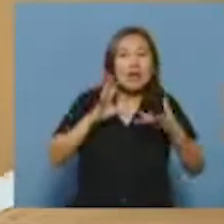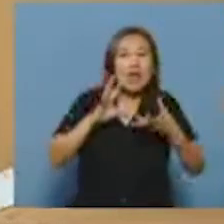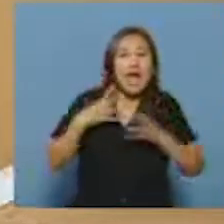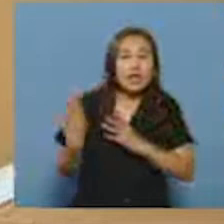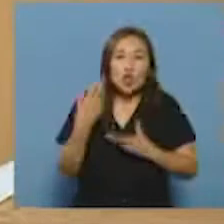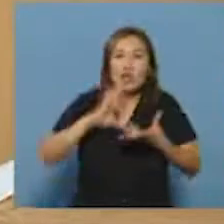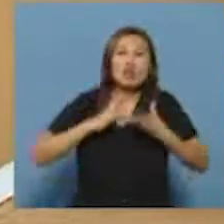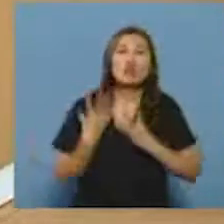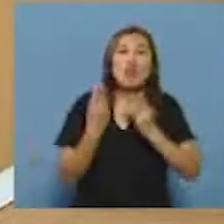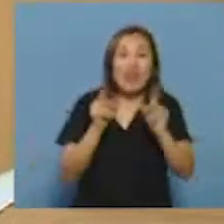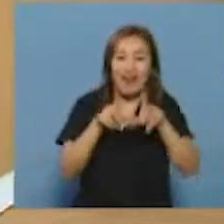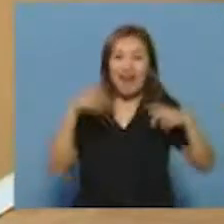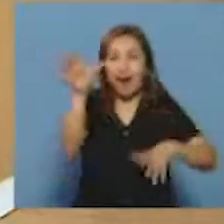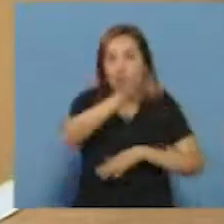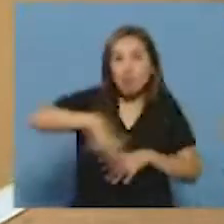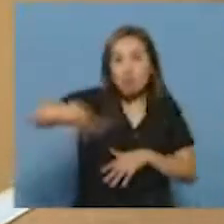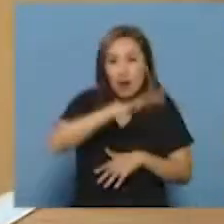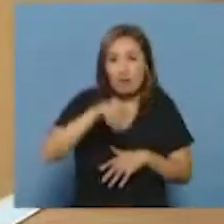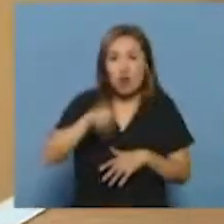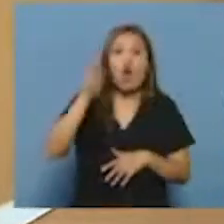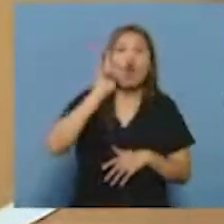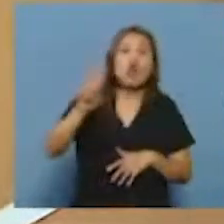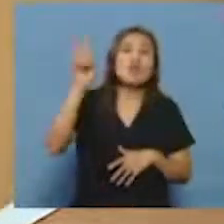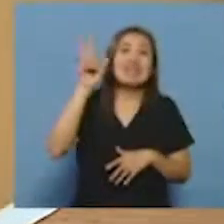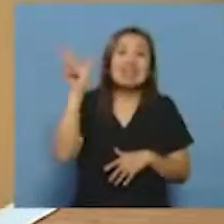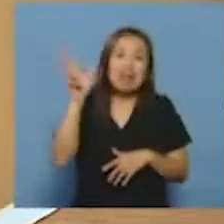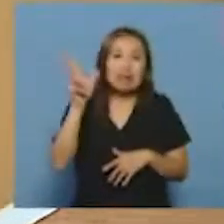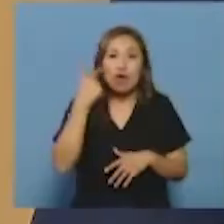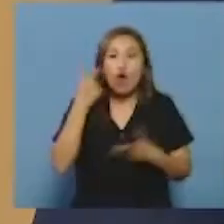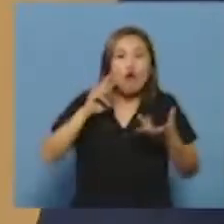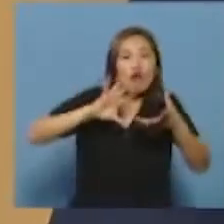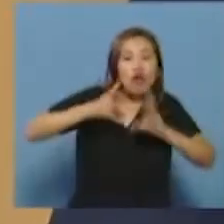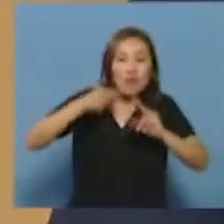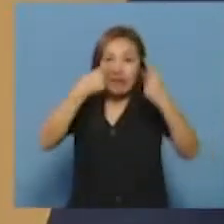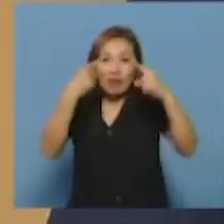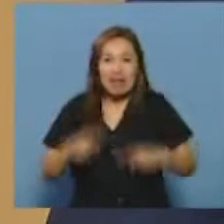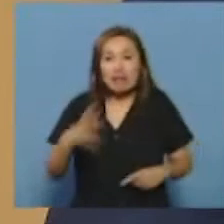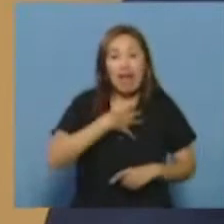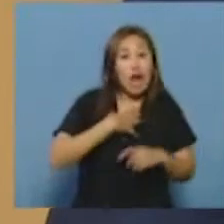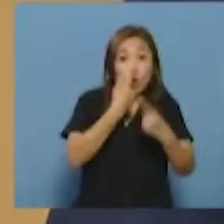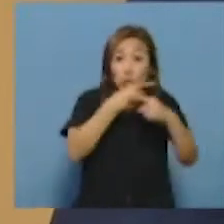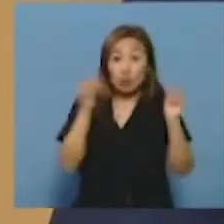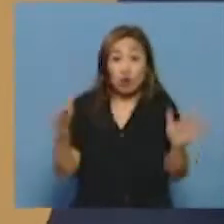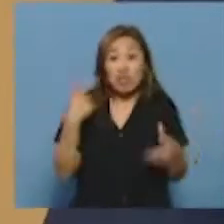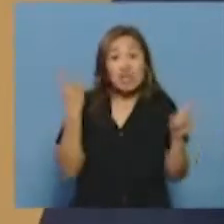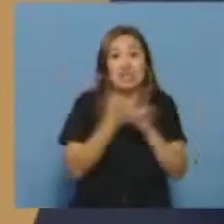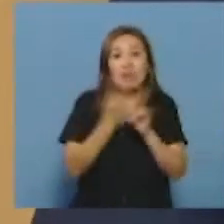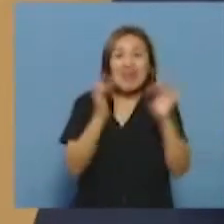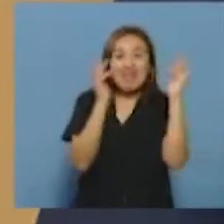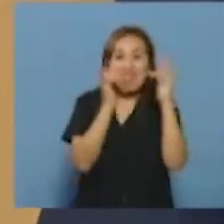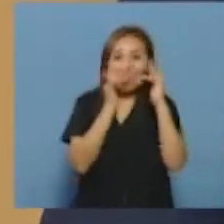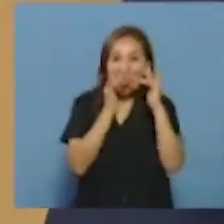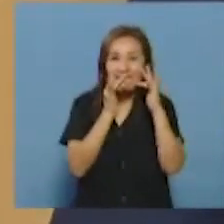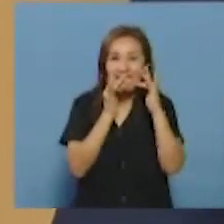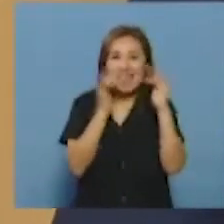la comunidad. Hacíamos en el 2003 muchos prototipos con distintas generaciones de alumnos, pero hacíamos sitios web, desarrollo